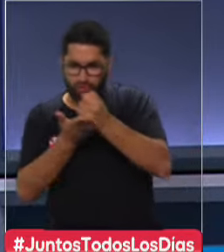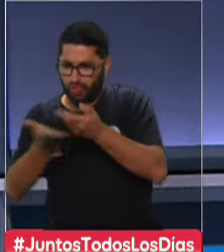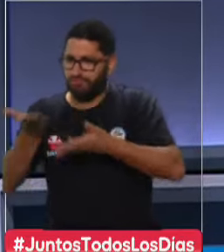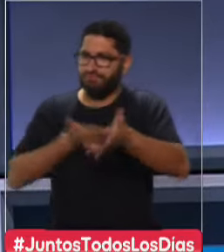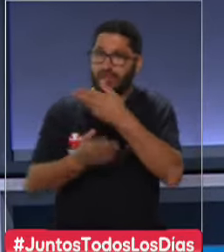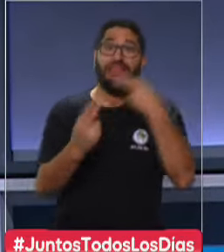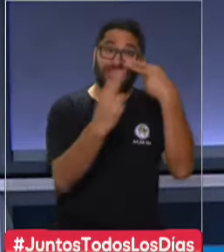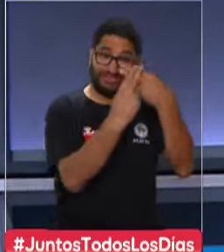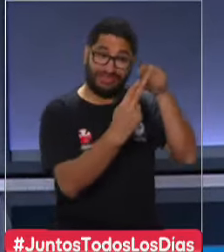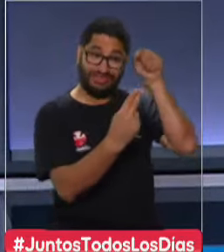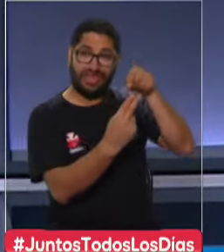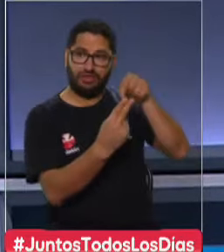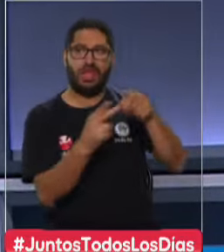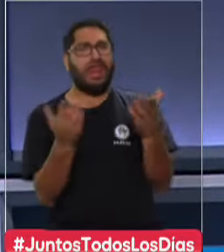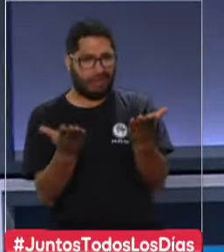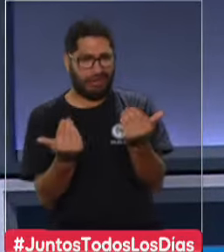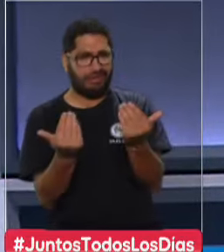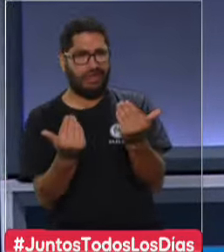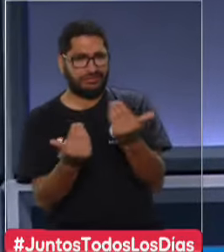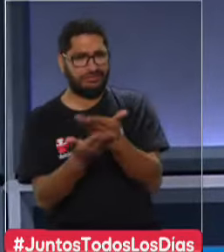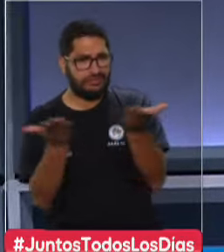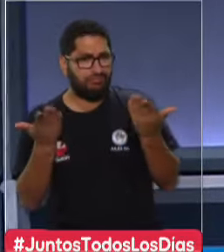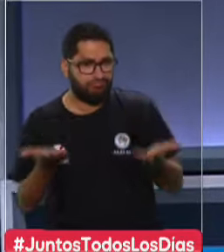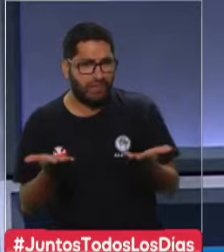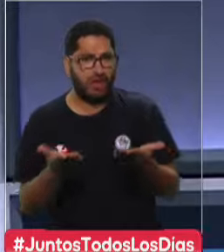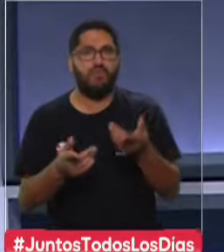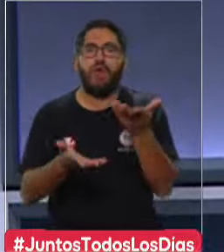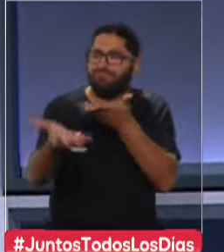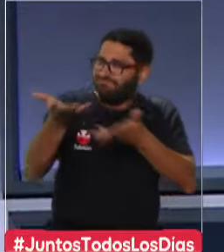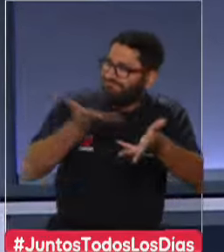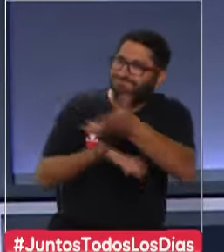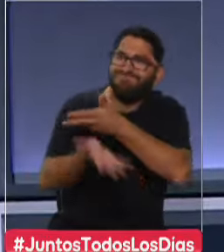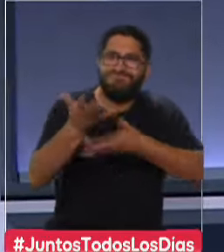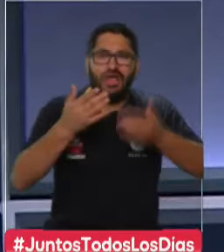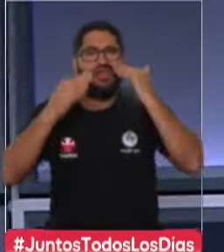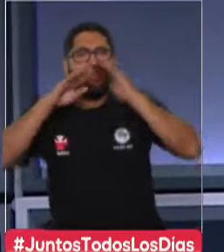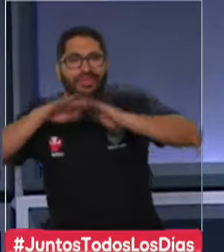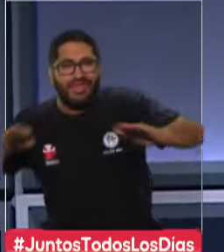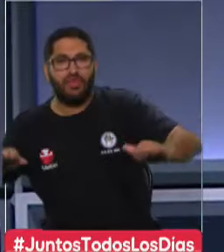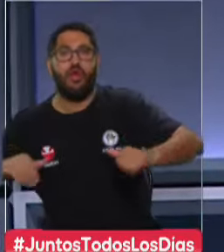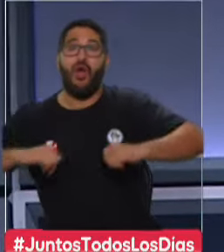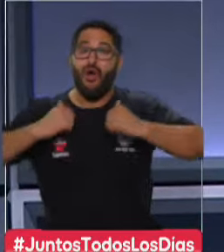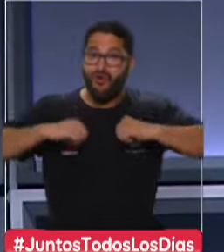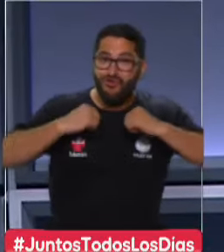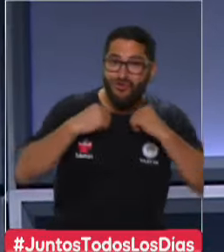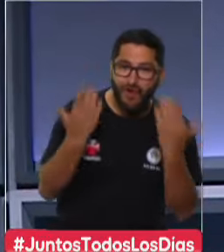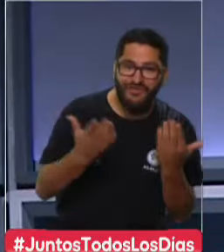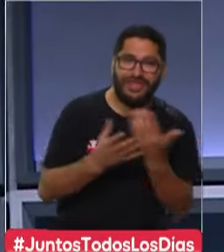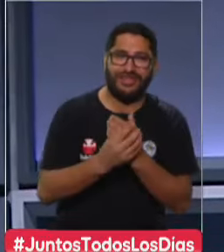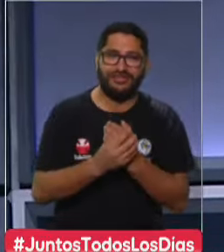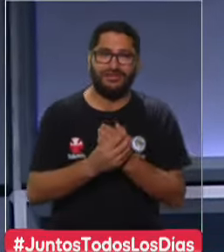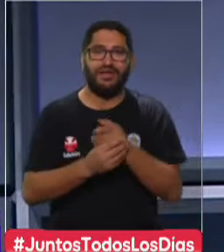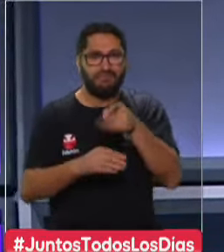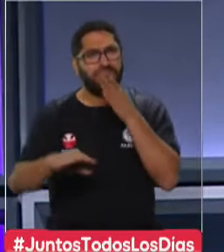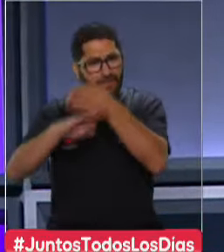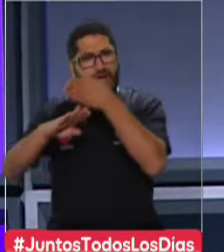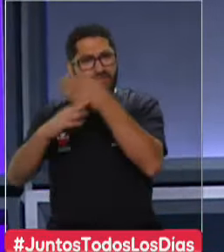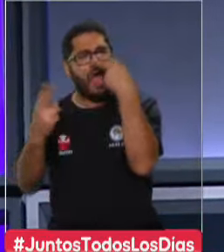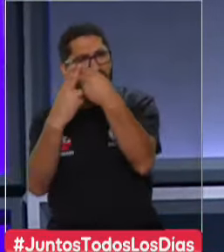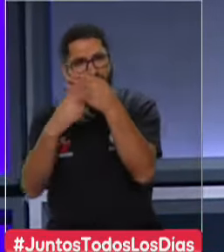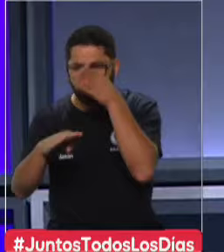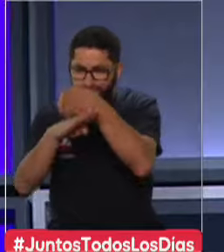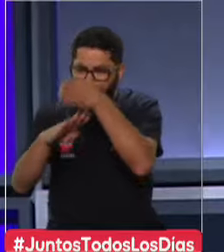se necesita para poder cumplir con los niños, niñas y adolescentes que con nosotros se atienden. Vamos a trasladarnos a conocer